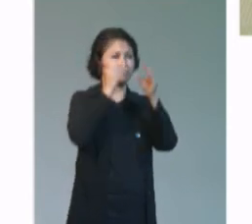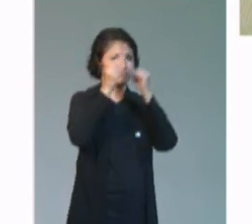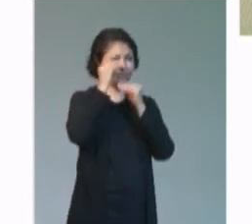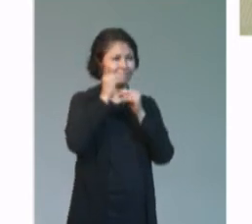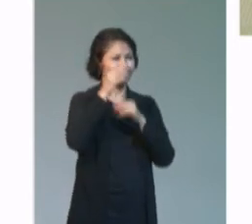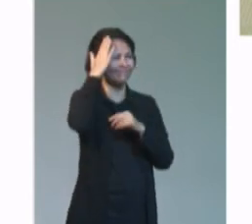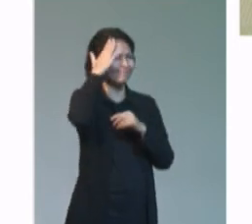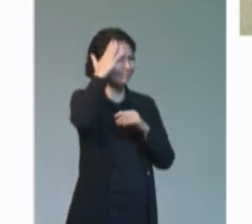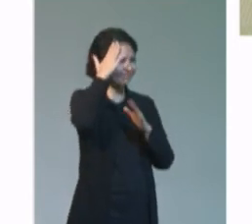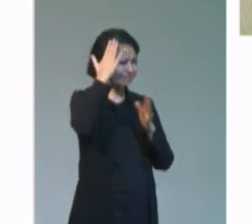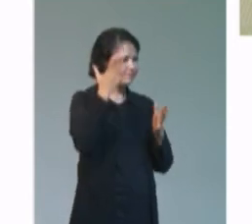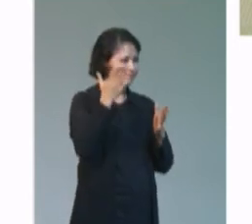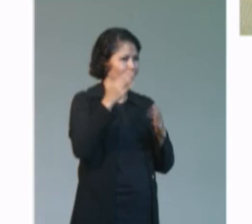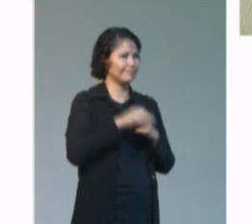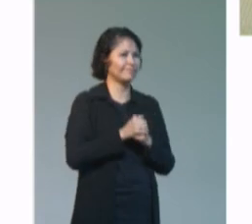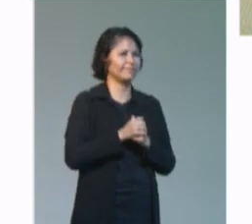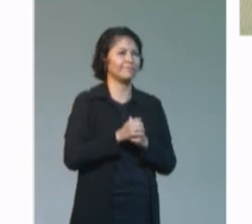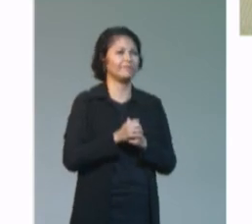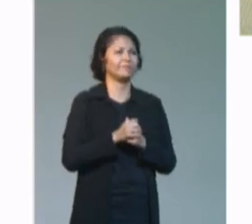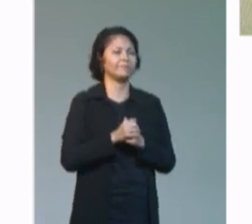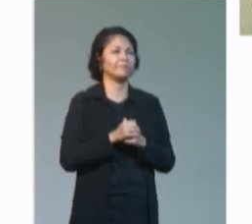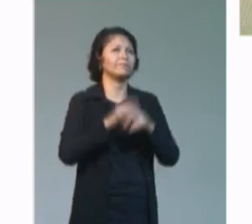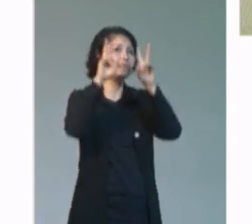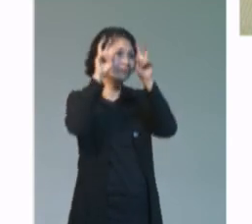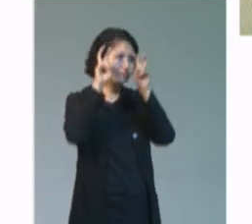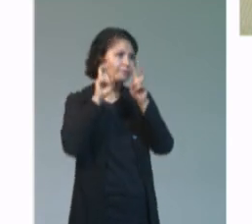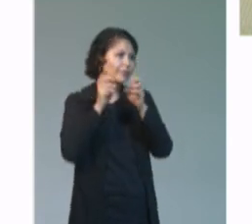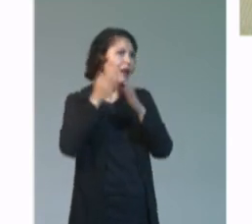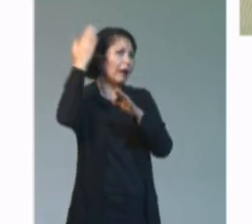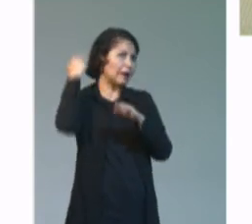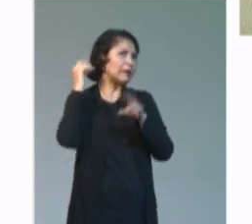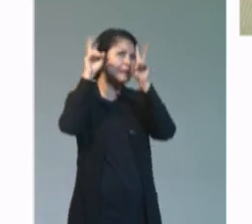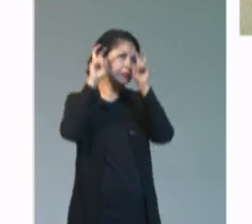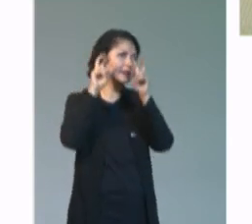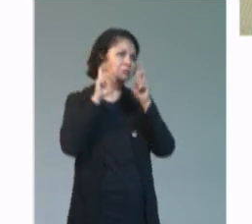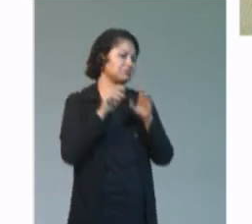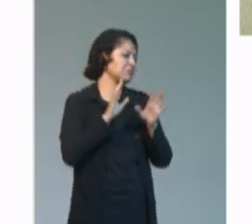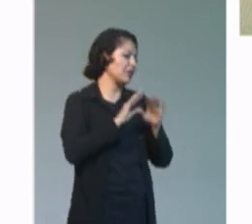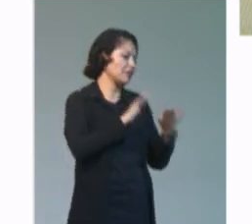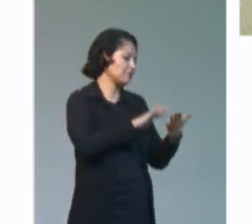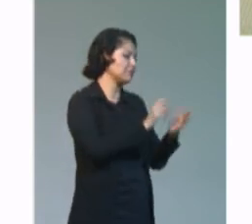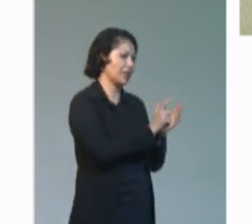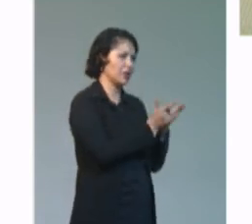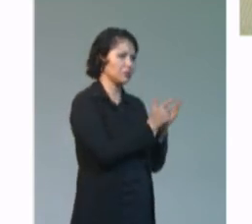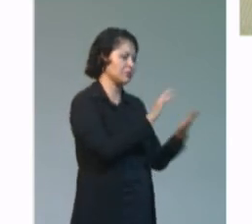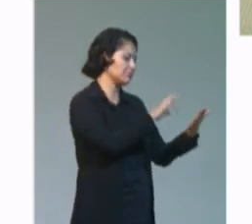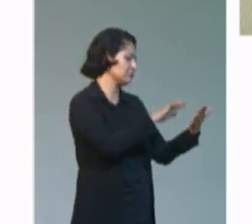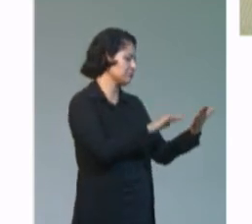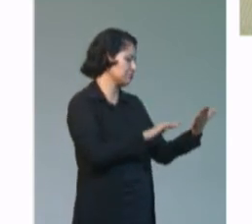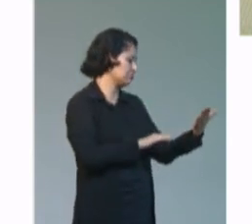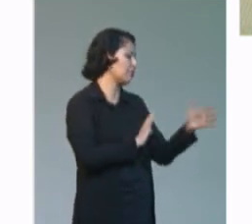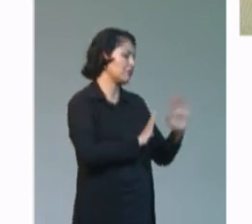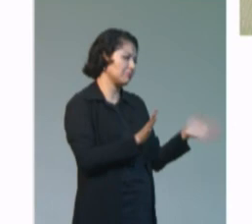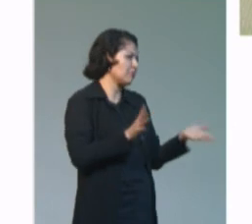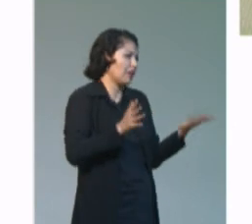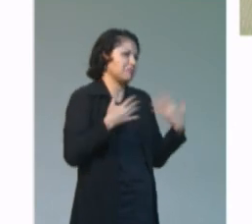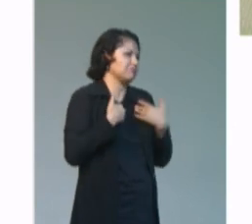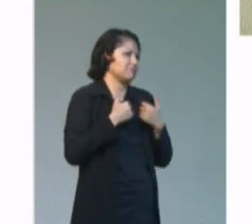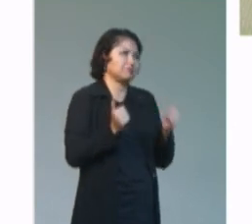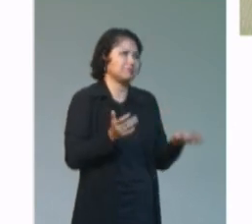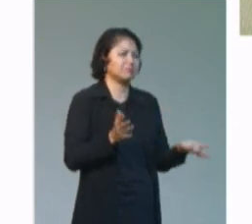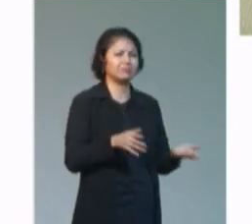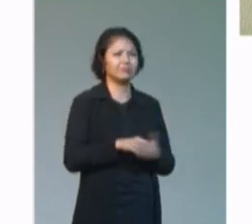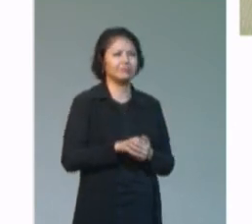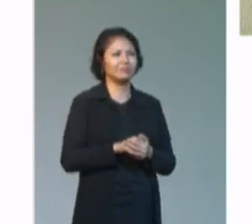en una sociedad post-industrial donde los contenidos eran bastante estables y el acceso a la información era muy difícil pues nosotros teníamos la